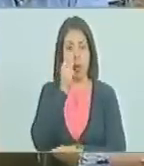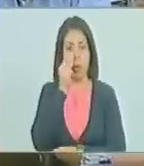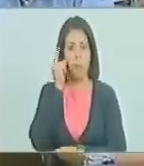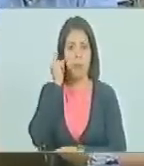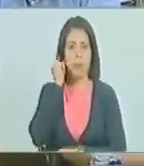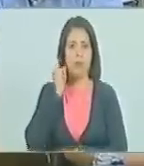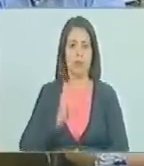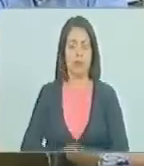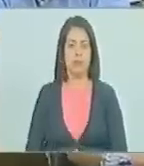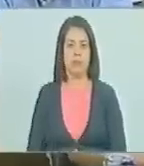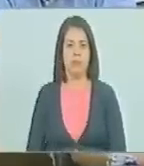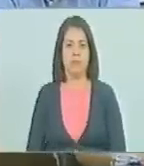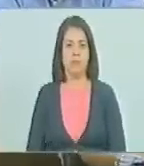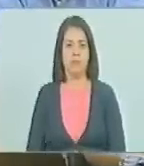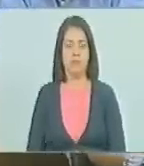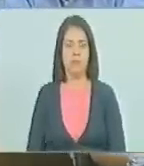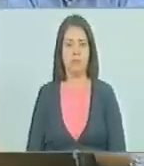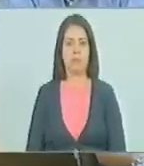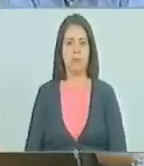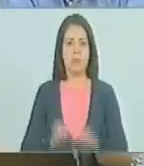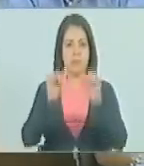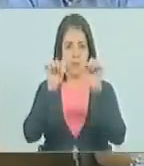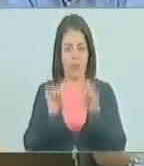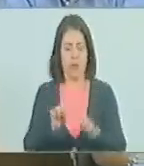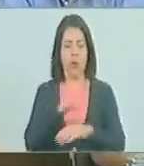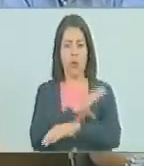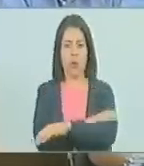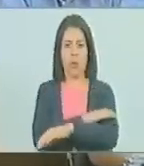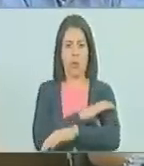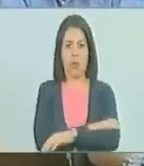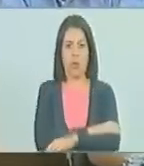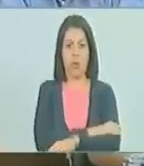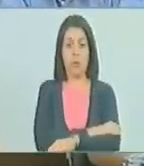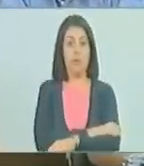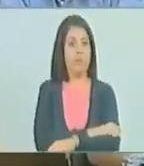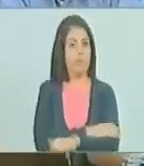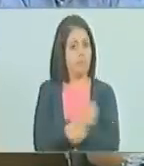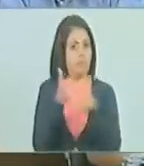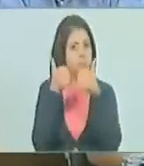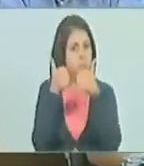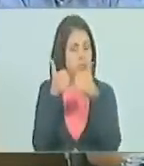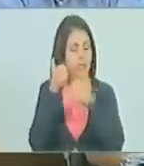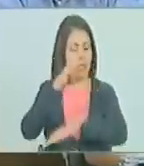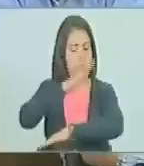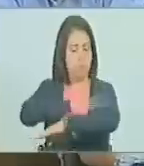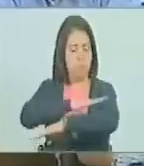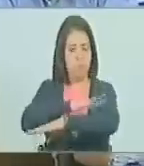diputadas, que aquí la oposición sana, sensata,